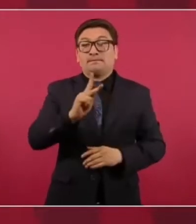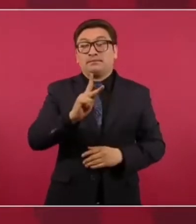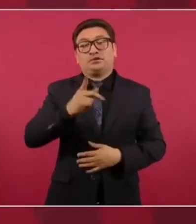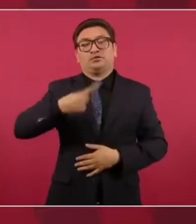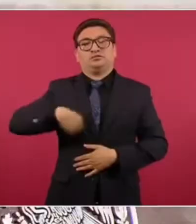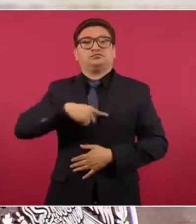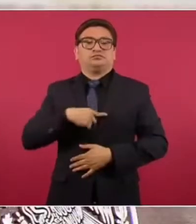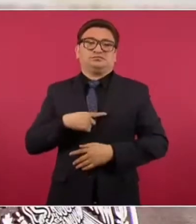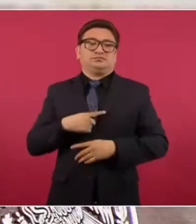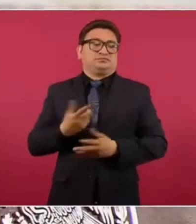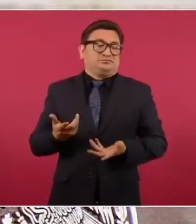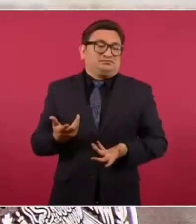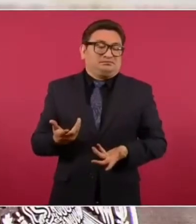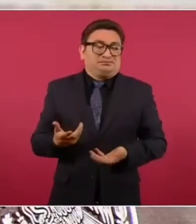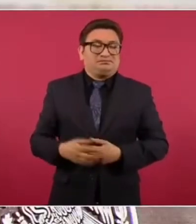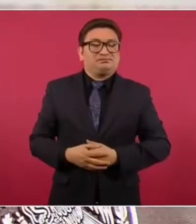afortunadamente